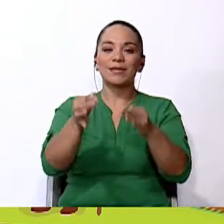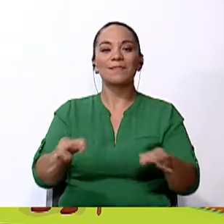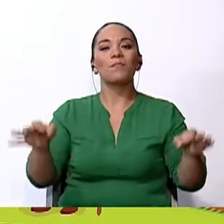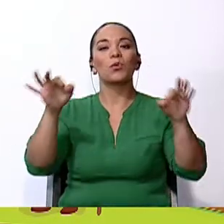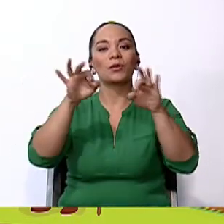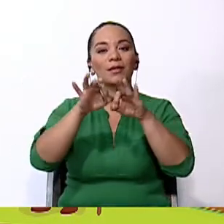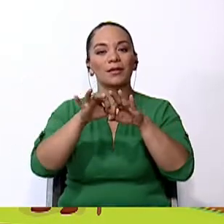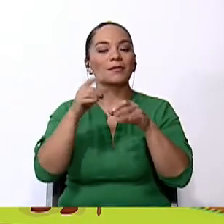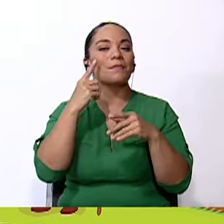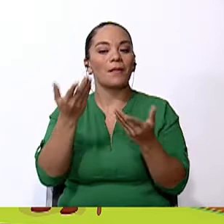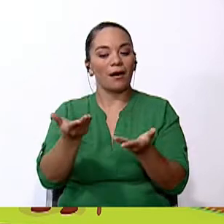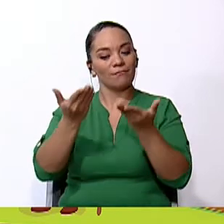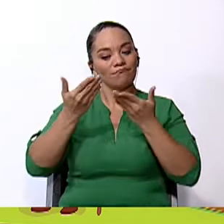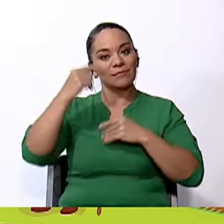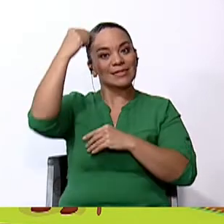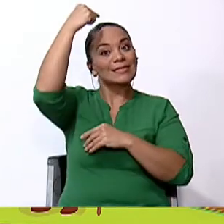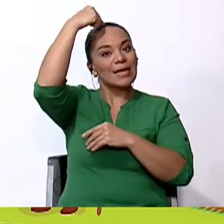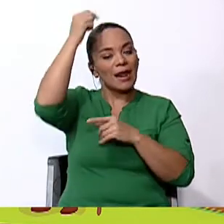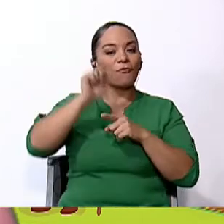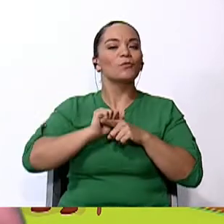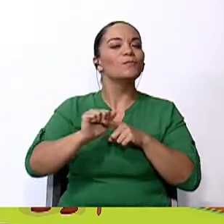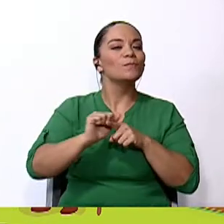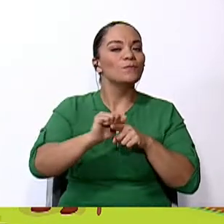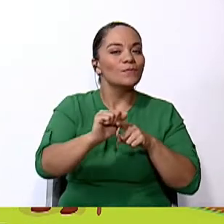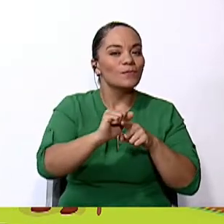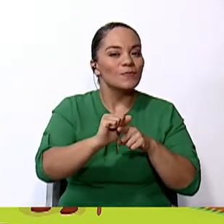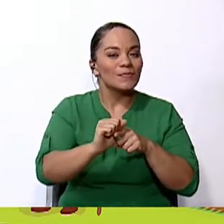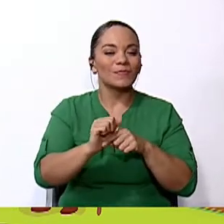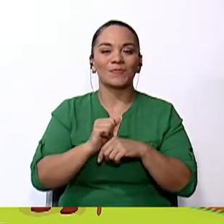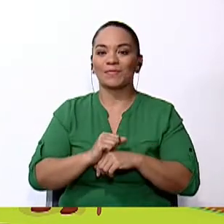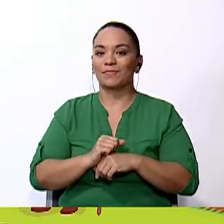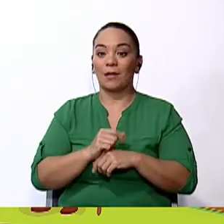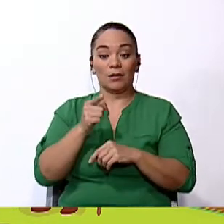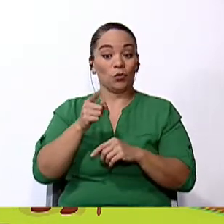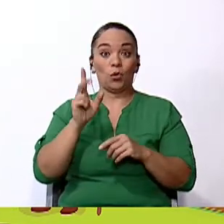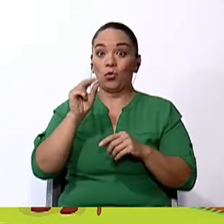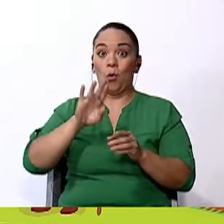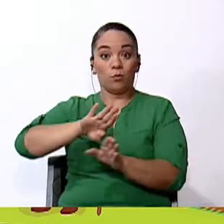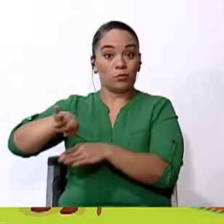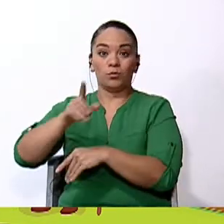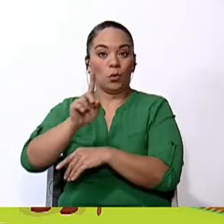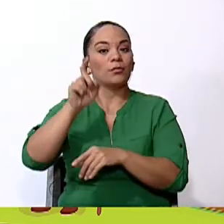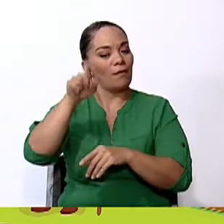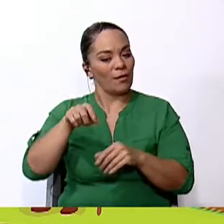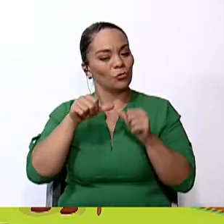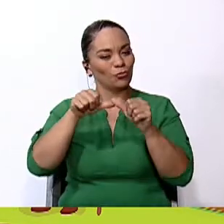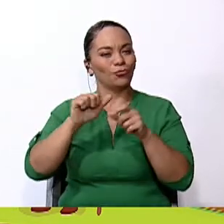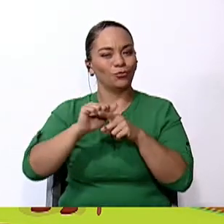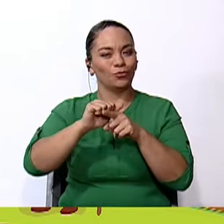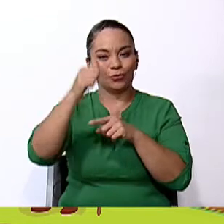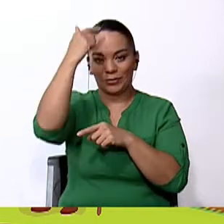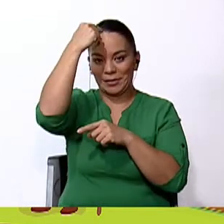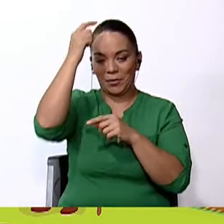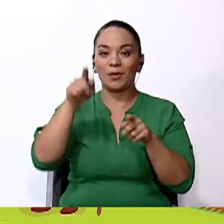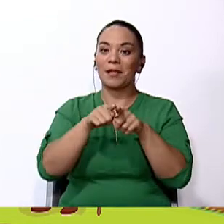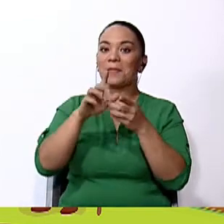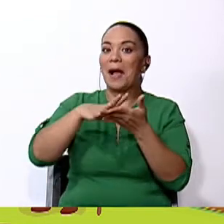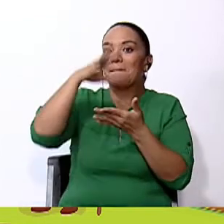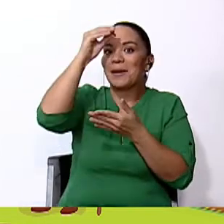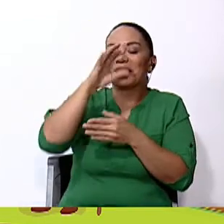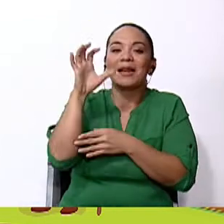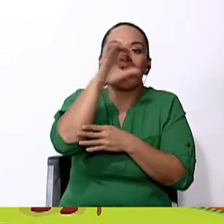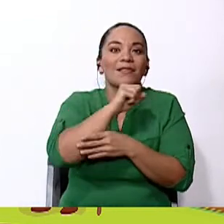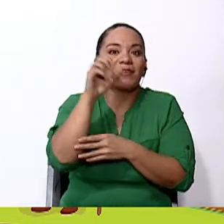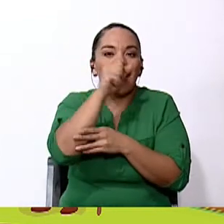importantes para darle a nuestro cerebro ejercitación. Eso no hay que dejarlo de lado. Así como, por ejemplo, aprender rimas o